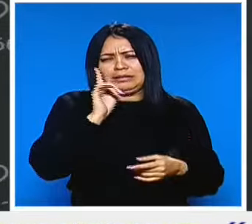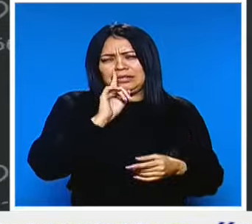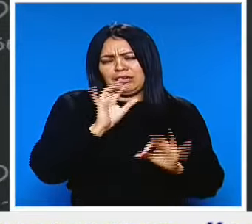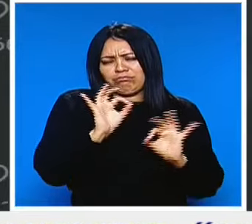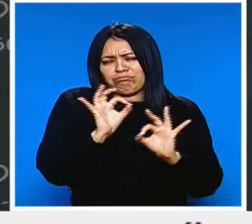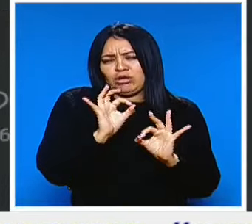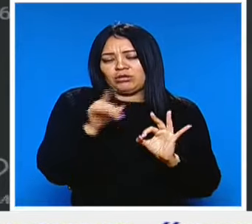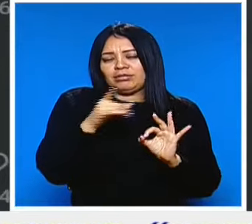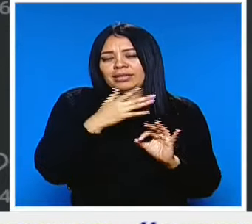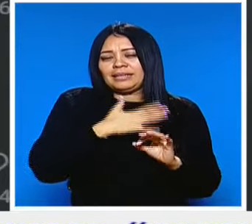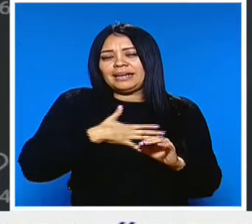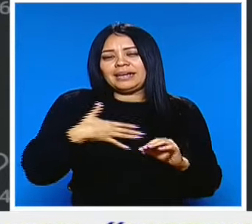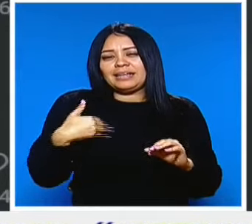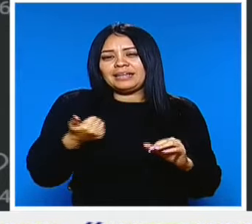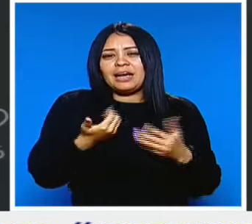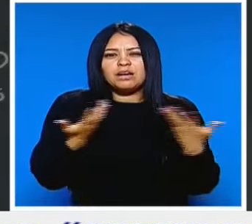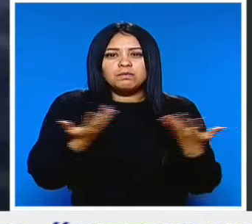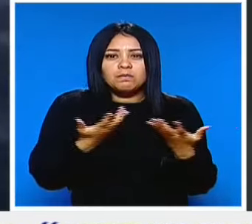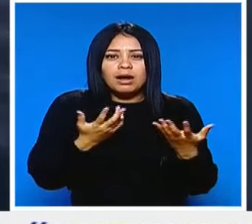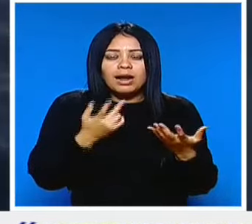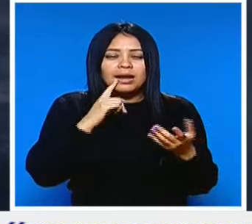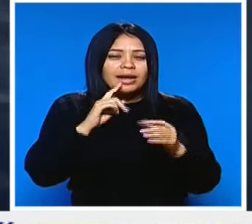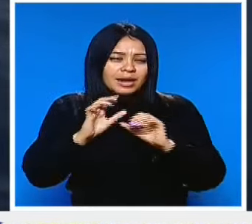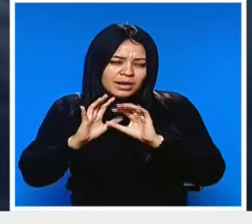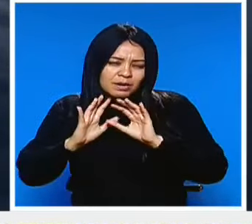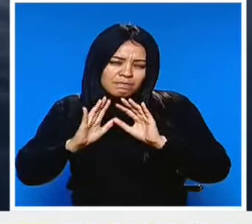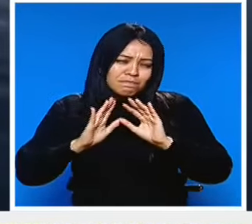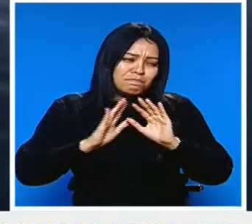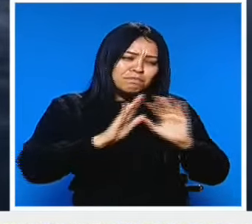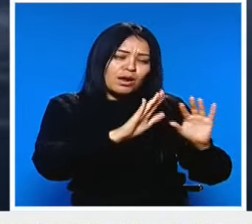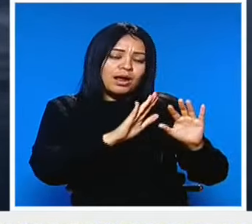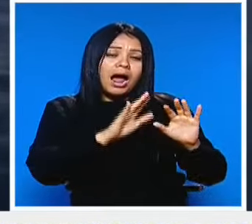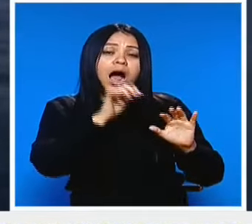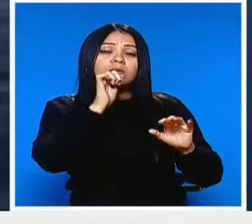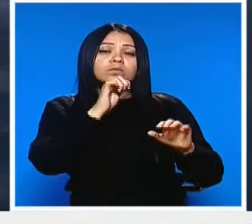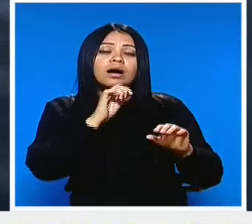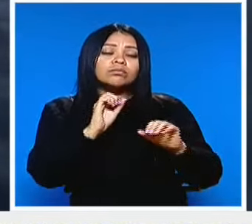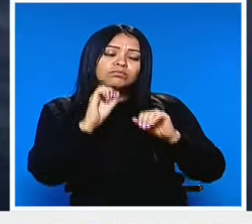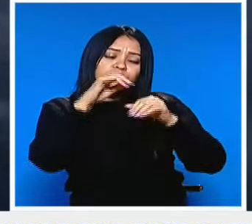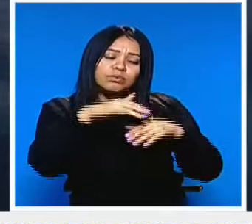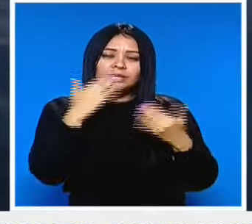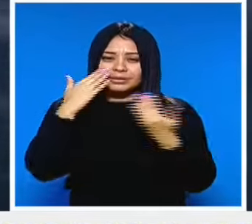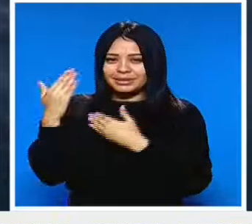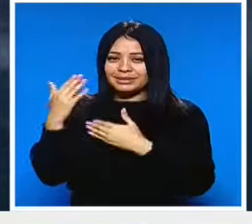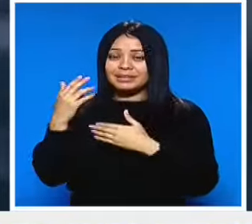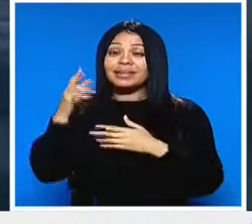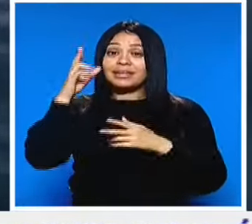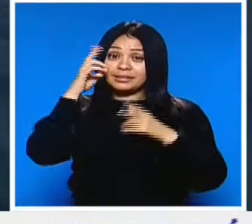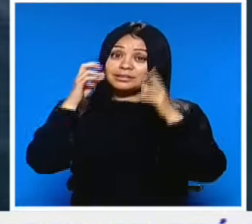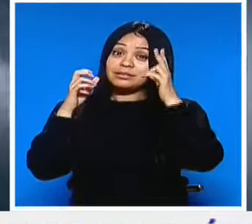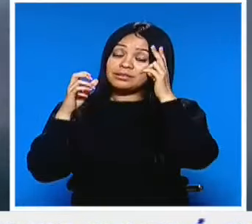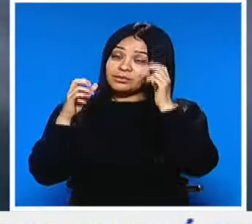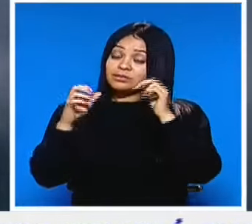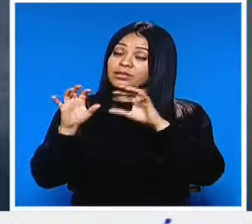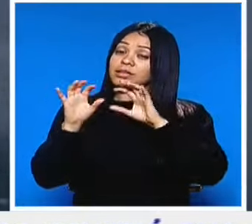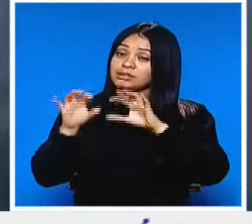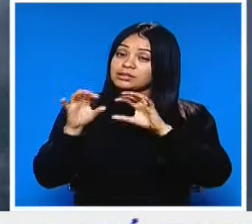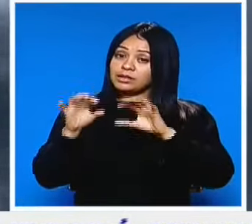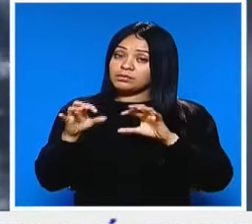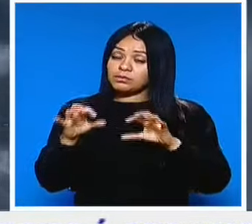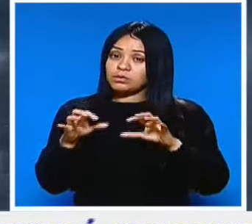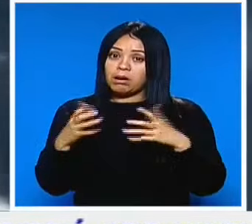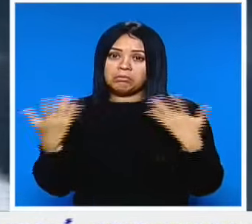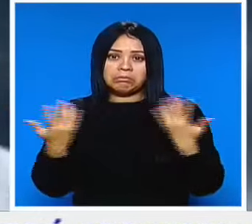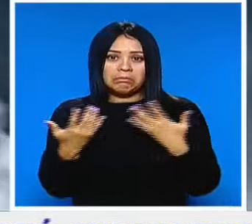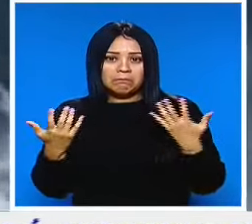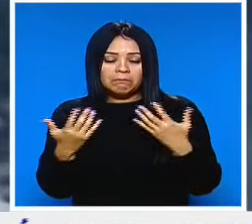lo que quería hacer era lanzarla al mar, tal cual, así como lo escuchan. Esta broma encendió la interacción